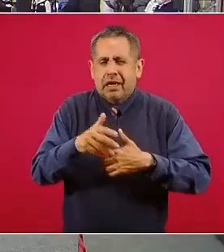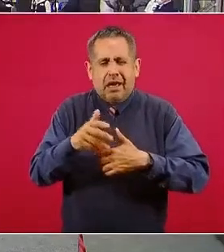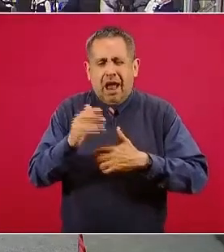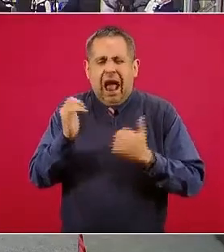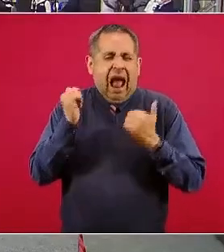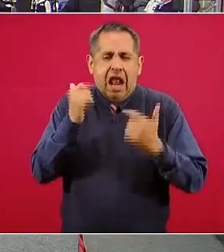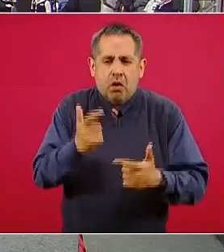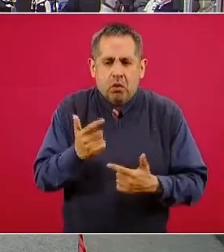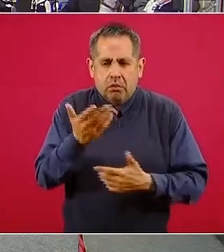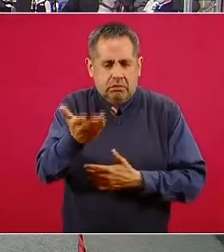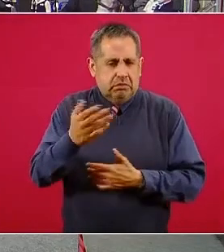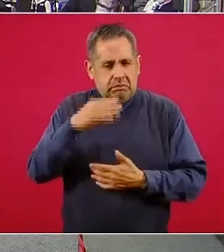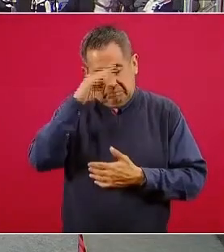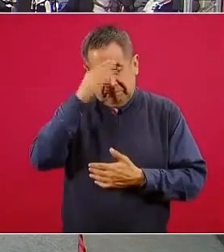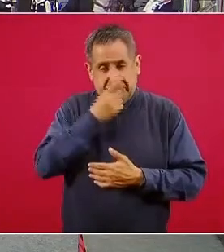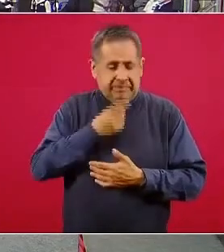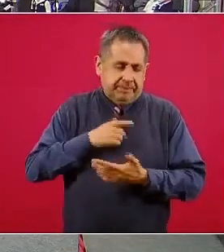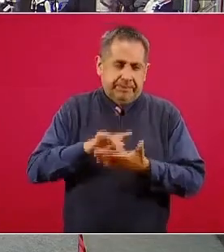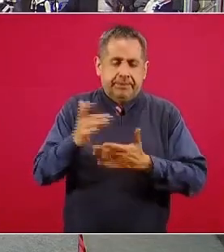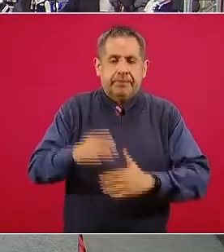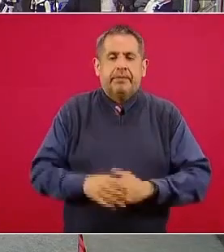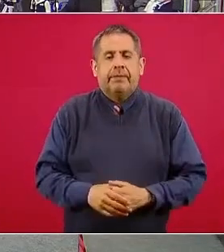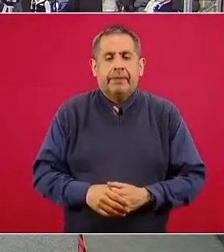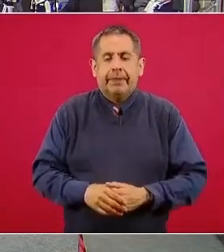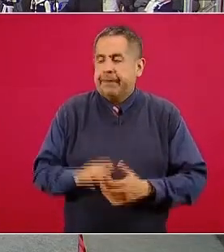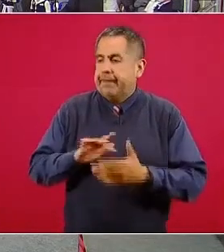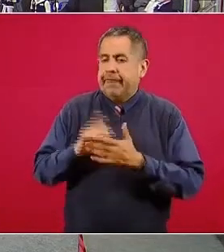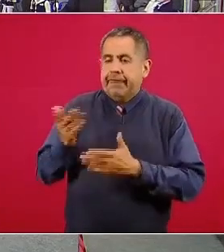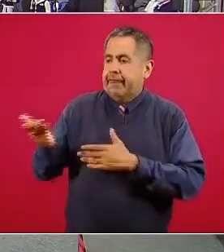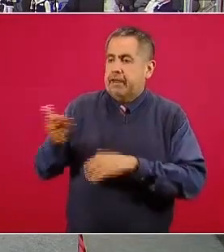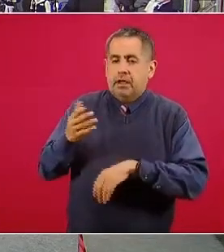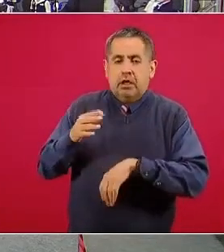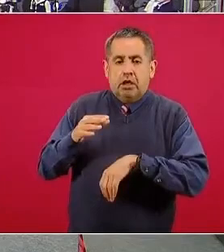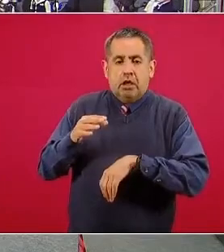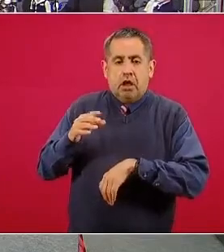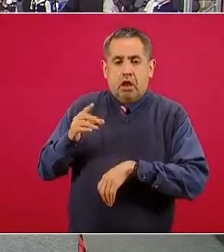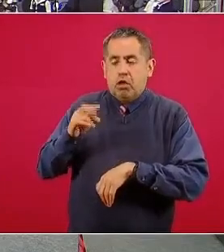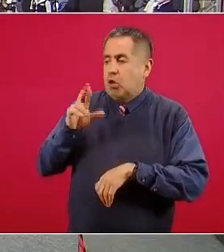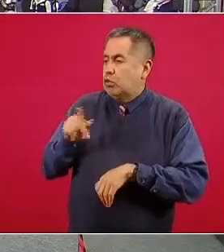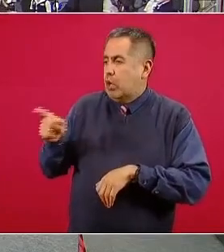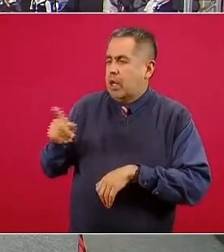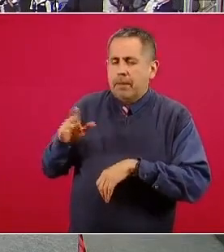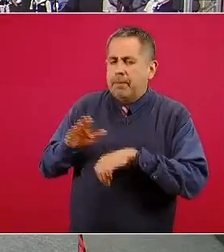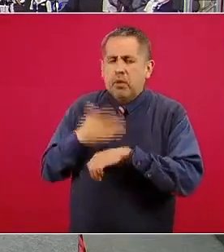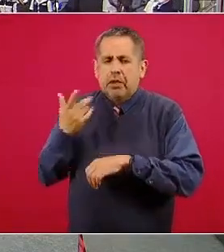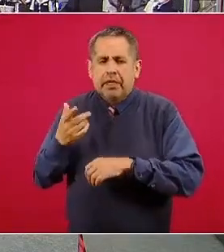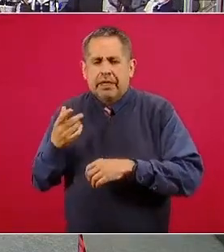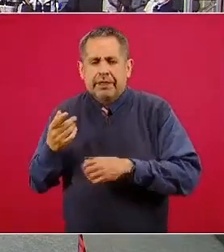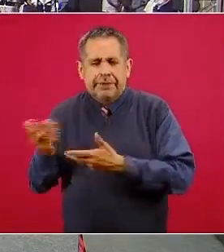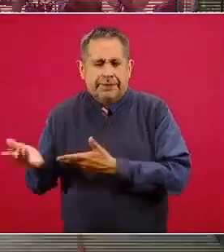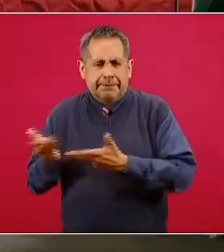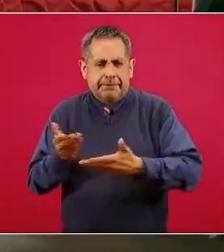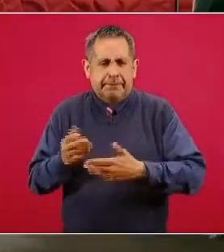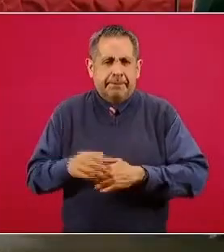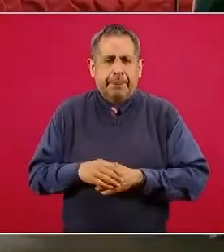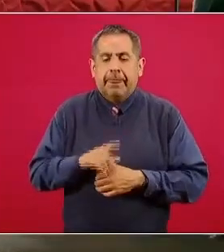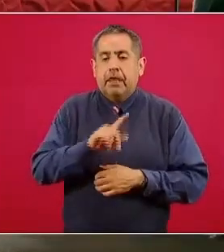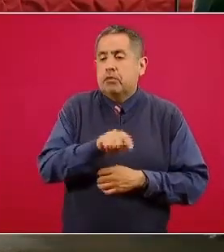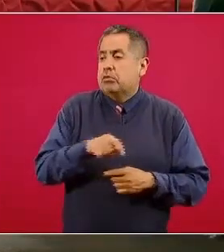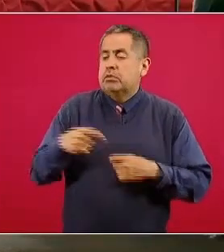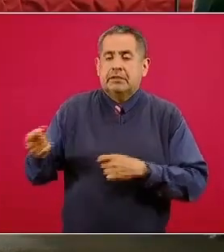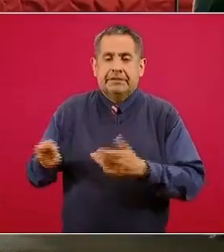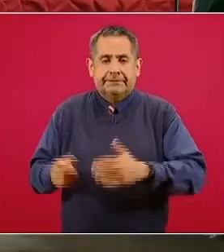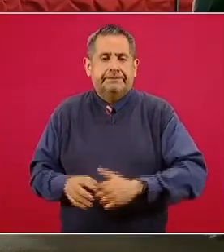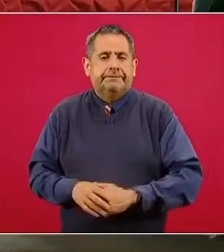no hay medicamentos. Gracias. Gracias, Liliana. Le pido a la doctora Vera si comenta sobre la vacuna y le damos la palabra.